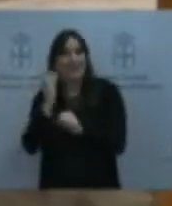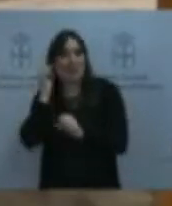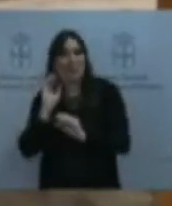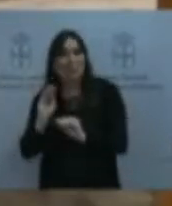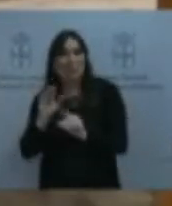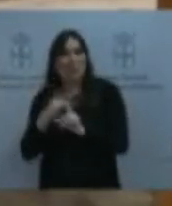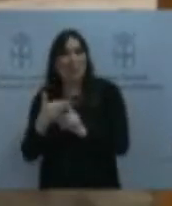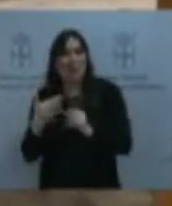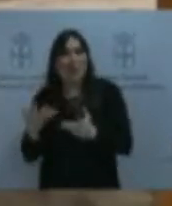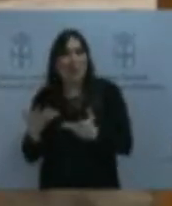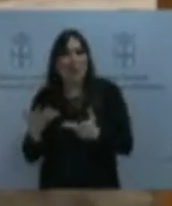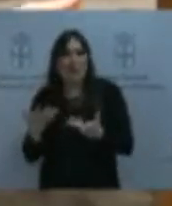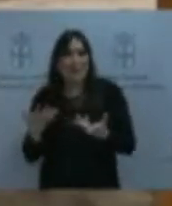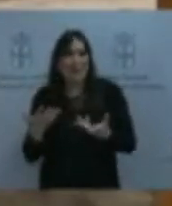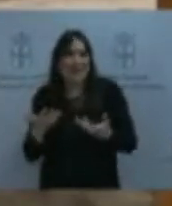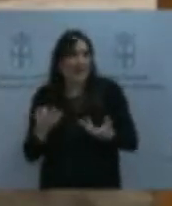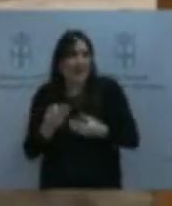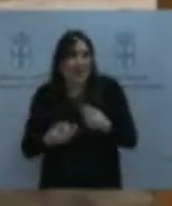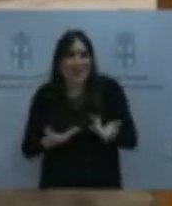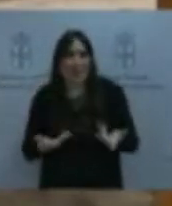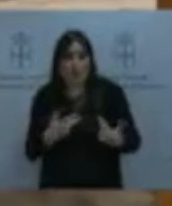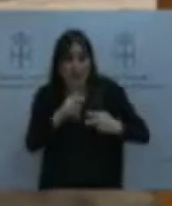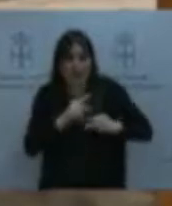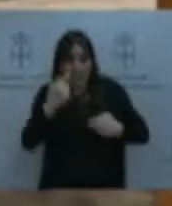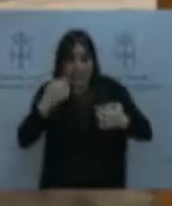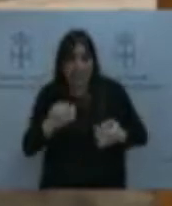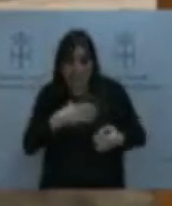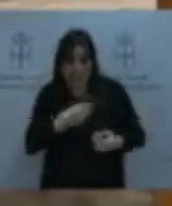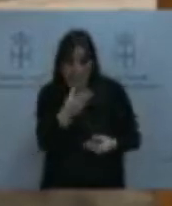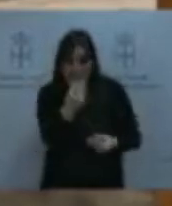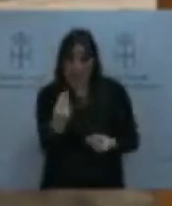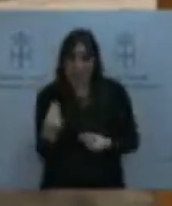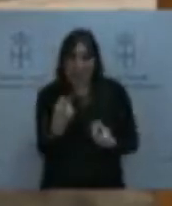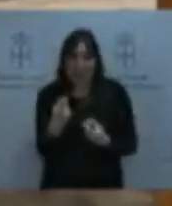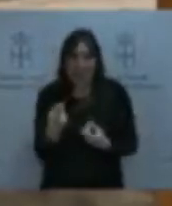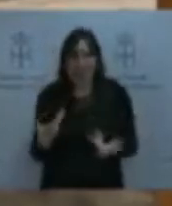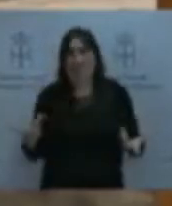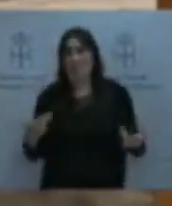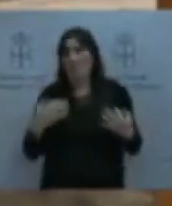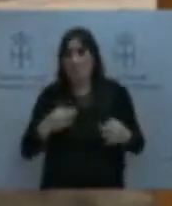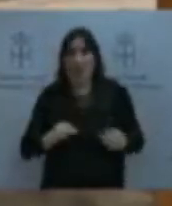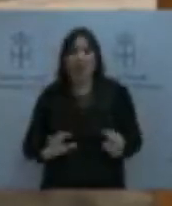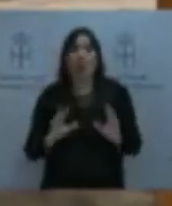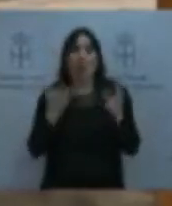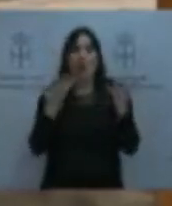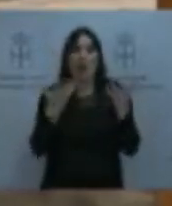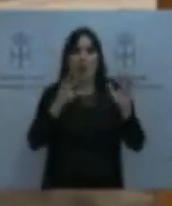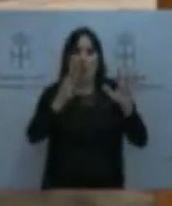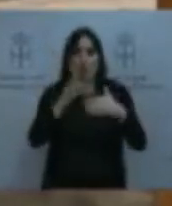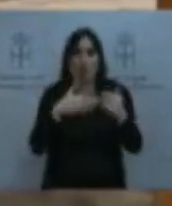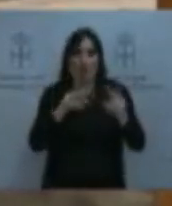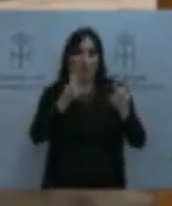director correspondiente? Es normal que haya una huelga este 8 de marzo, que abarca cuestiones de consumo, laborales, educativas y, por supuesto,